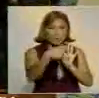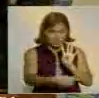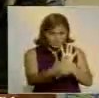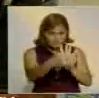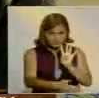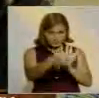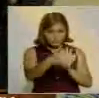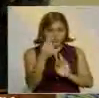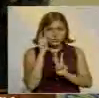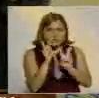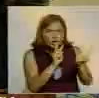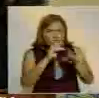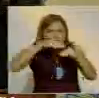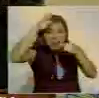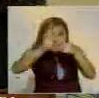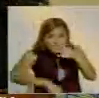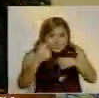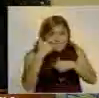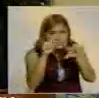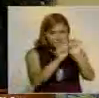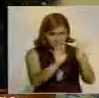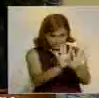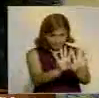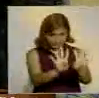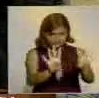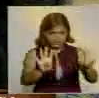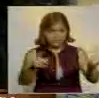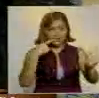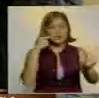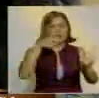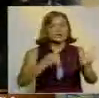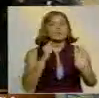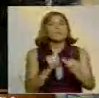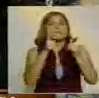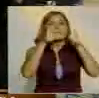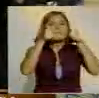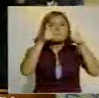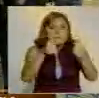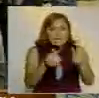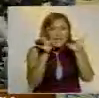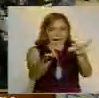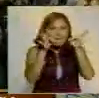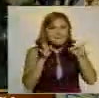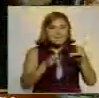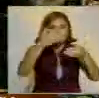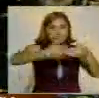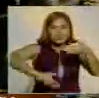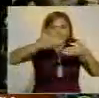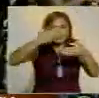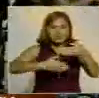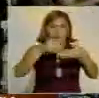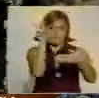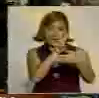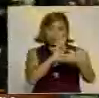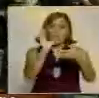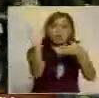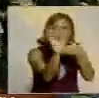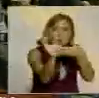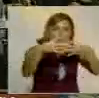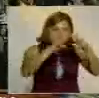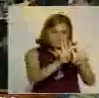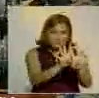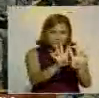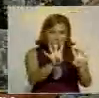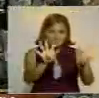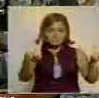ustedes de pronto observan al fondo y de donde comienza exactamente el límite con el país venezolano. Pero